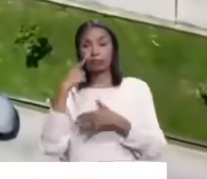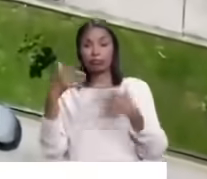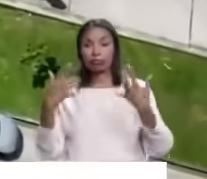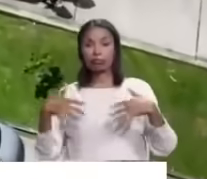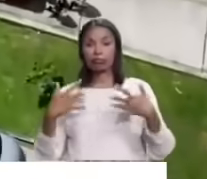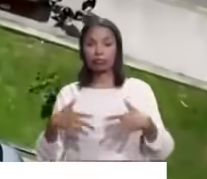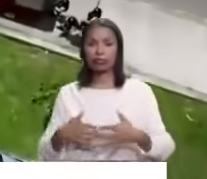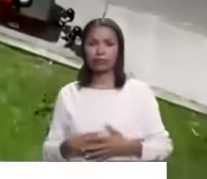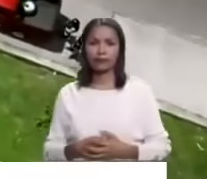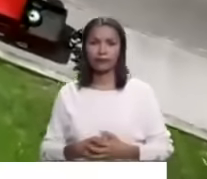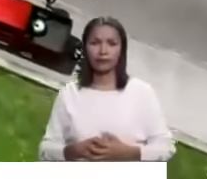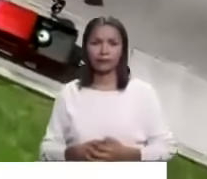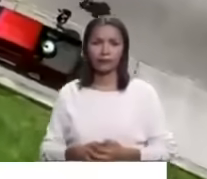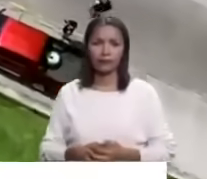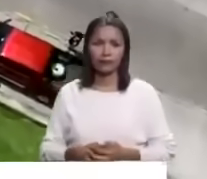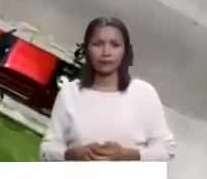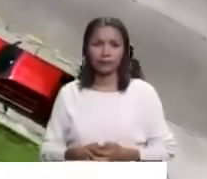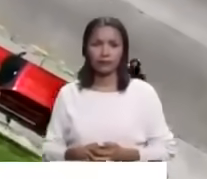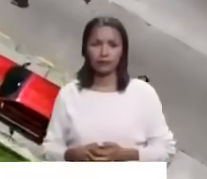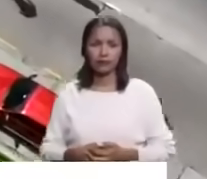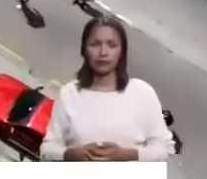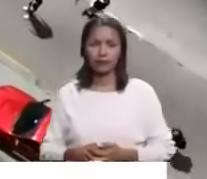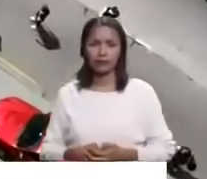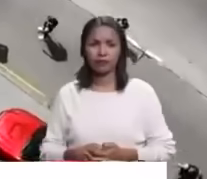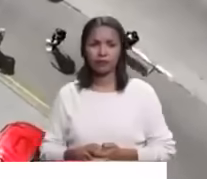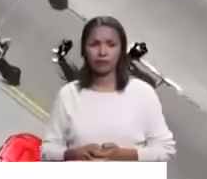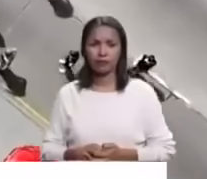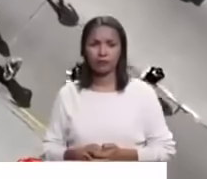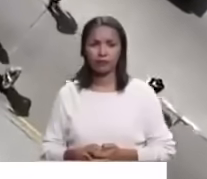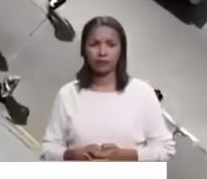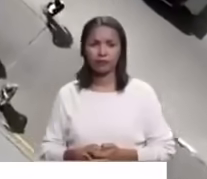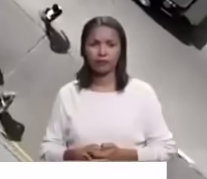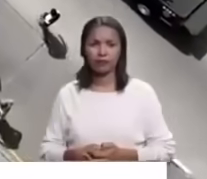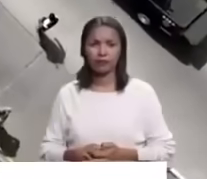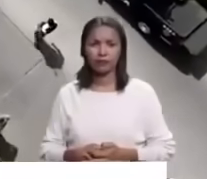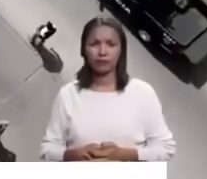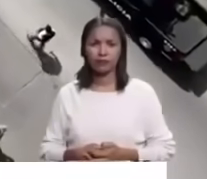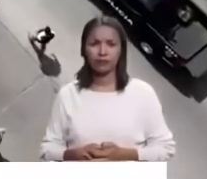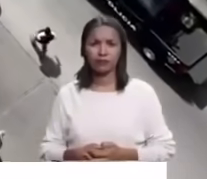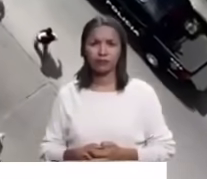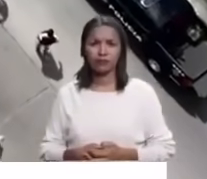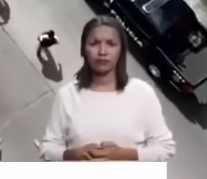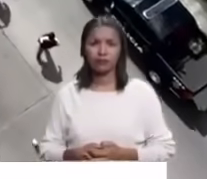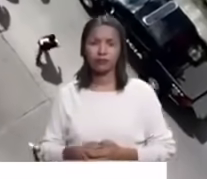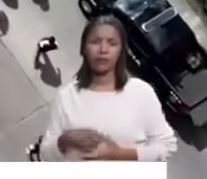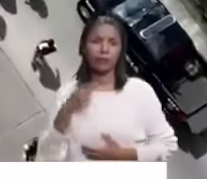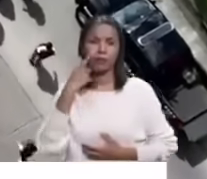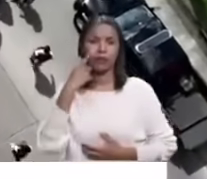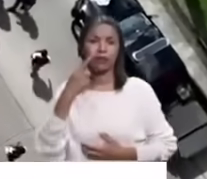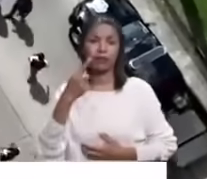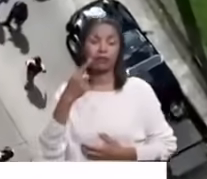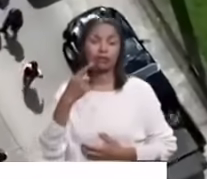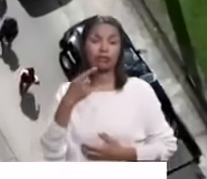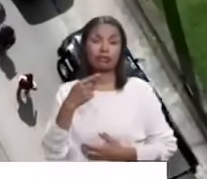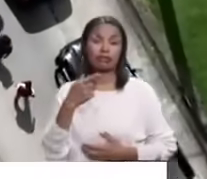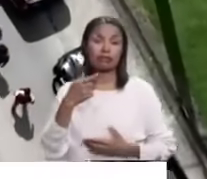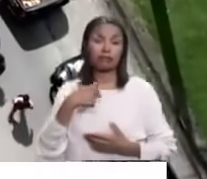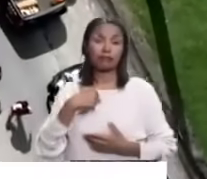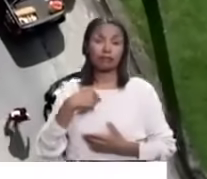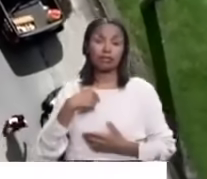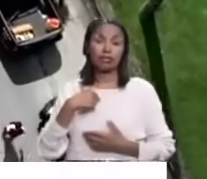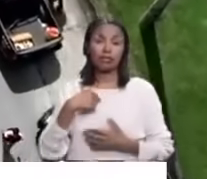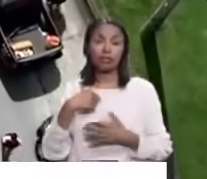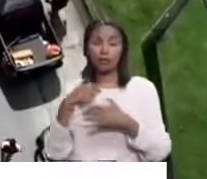proceder con las acciones policiales en este momento. Vamos a buscar un lugar seguro